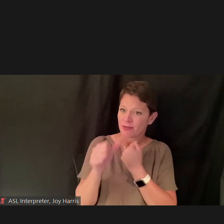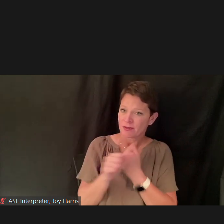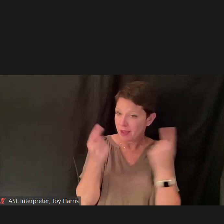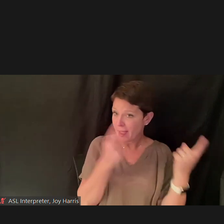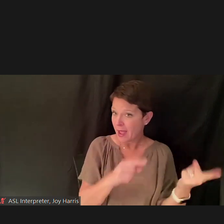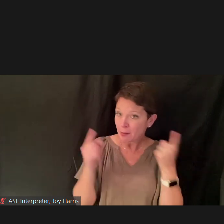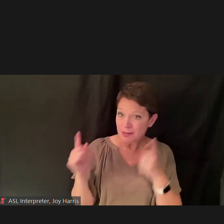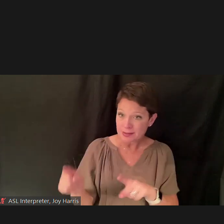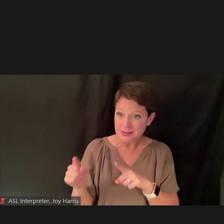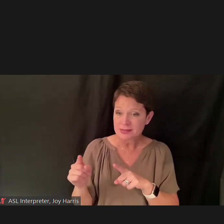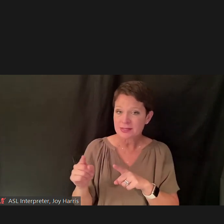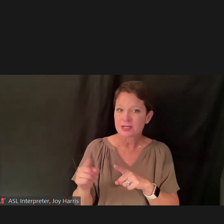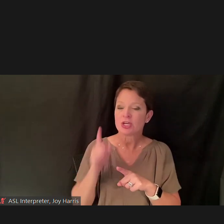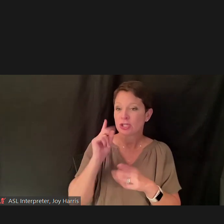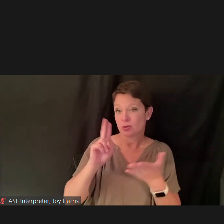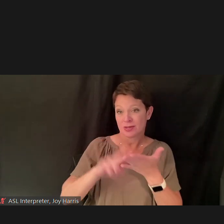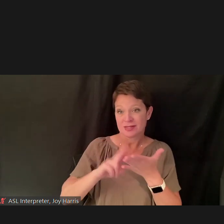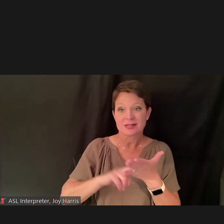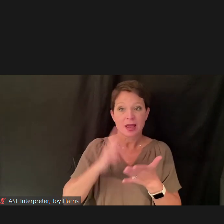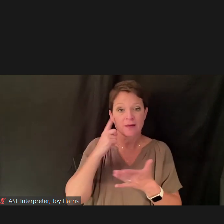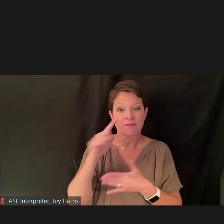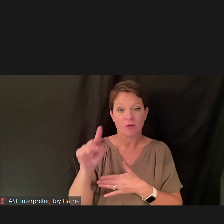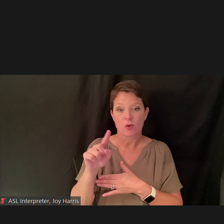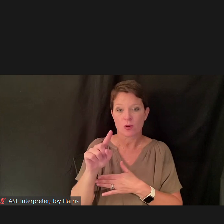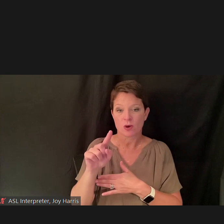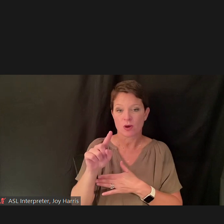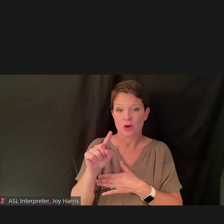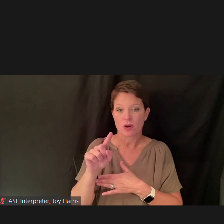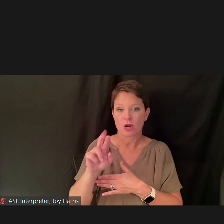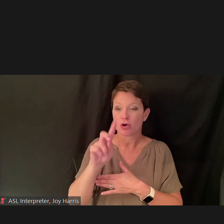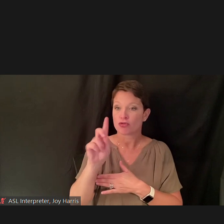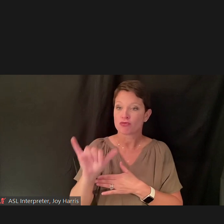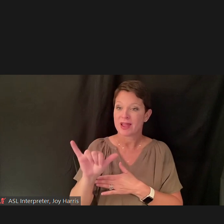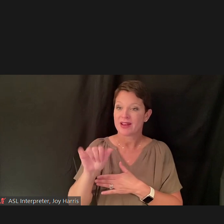Cualquier otro peligro público también